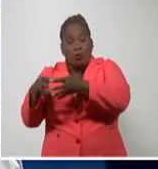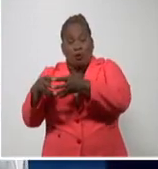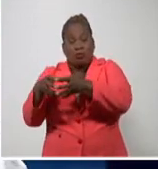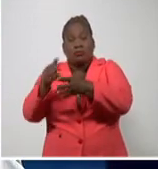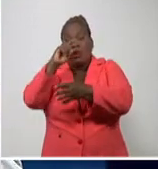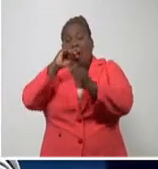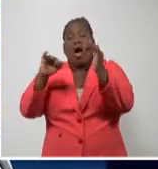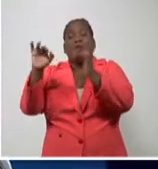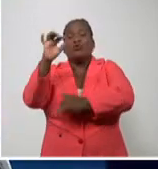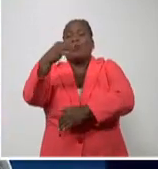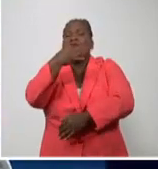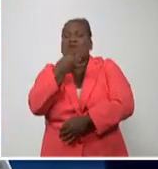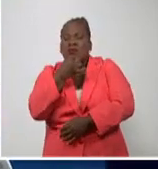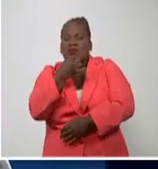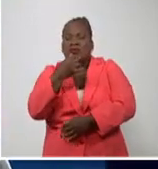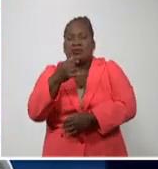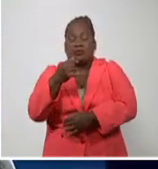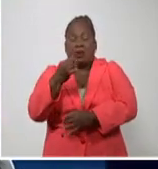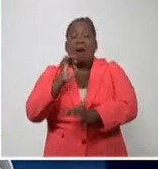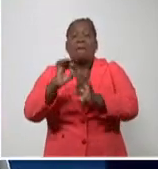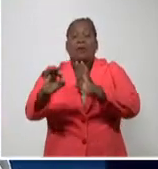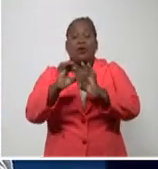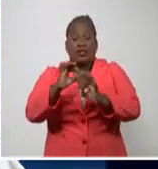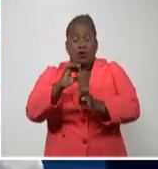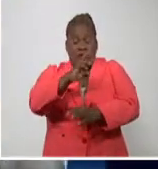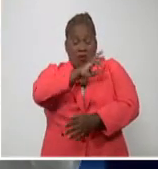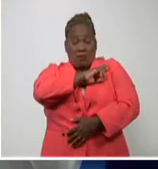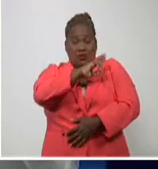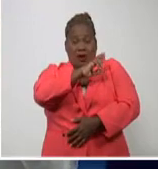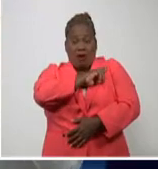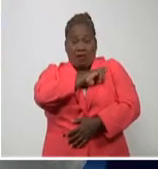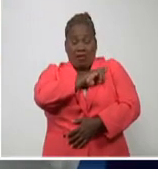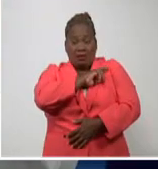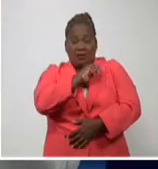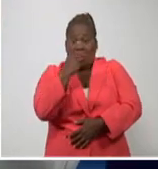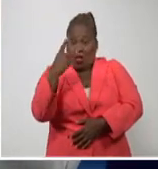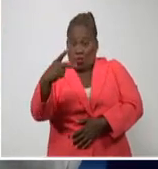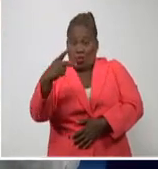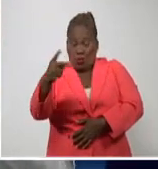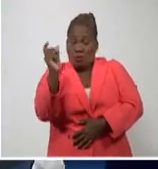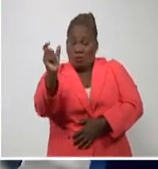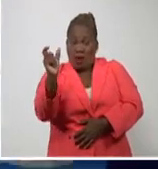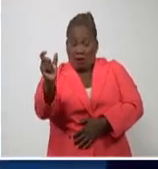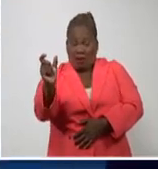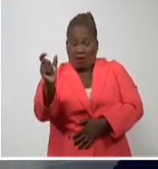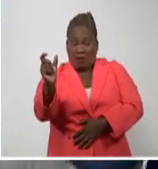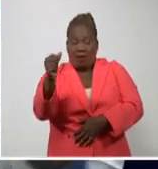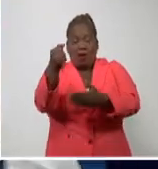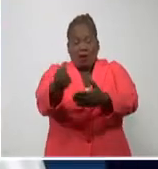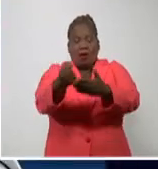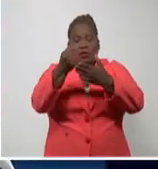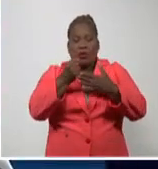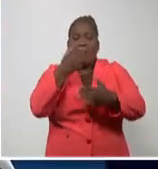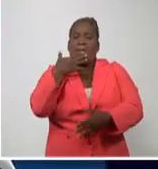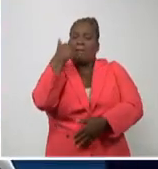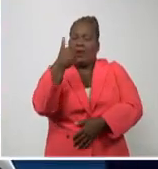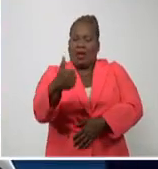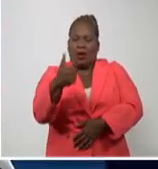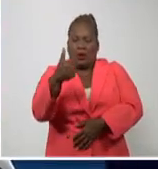adultos mayores. Protección y Y eso, autorresponsabilidad, dirán, bueno, pero palabras ¿cuál que es el problema? Que convertidas se en parecen hechos mucho. ¿En qué es contribuirán que a lo tenemos que mejorar la